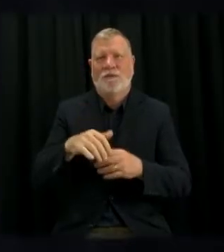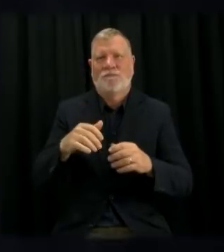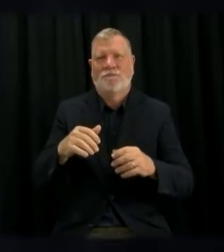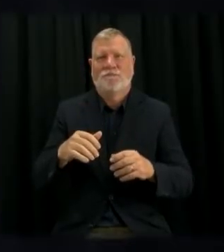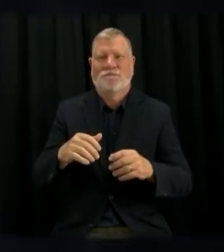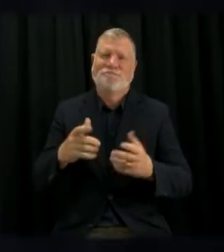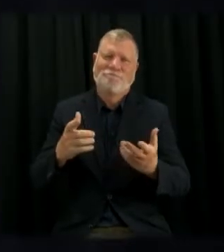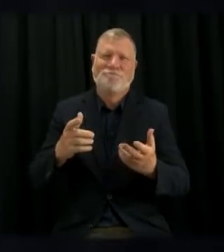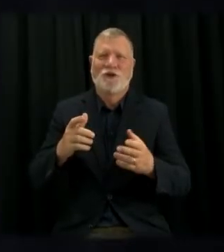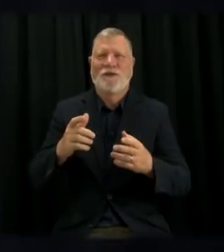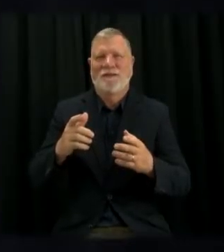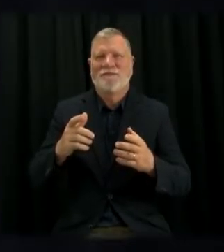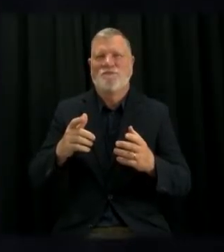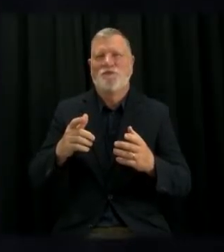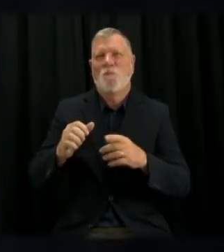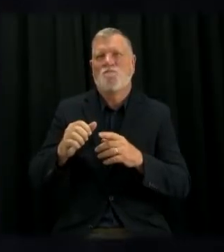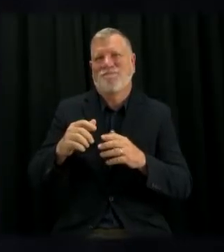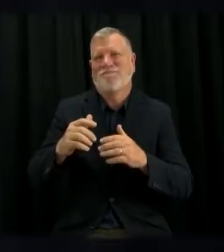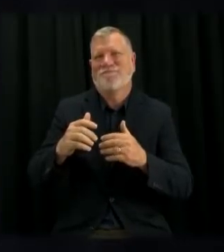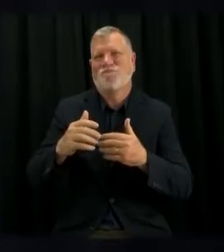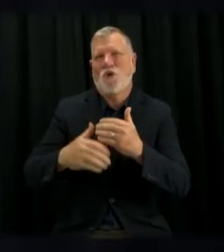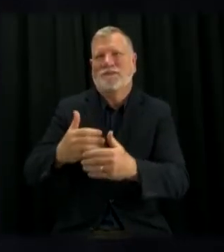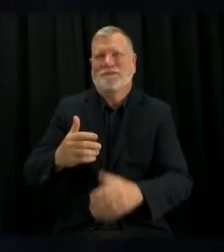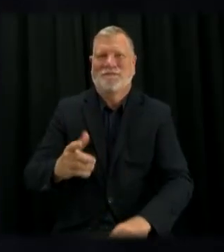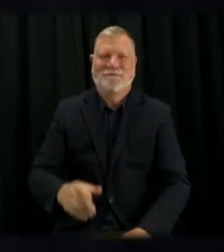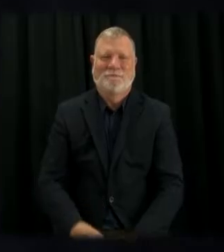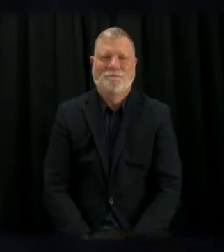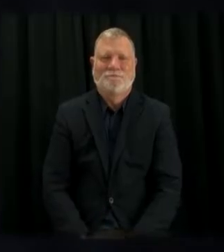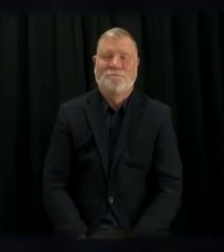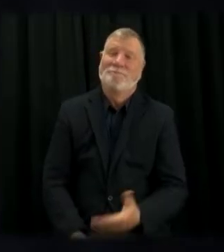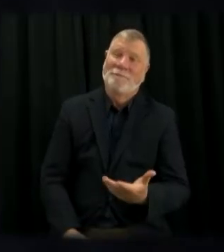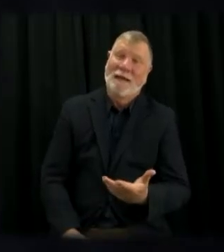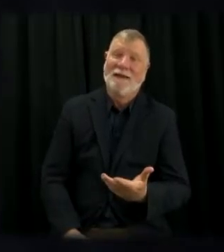Junta va a acabar con esta práctica?